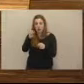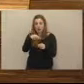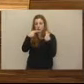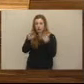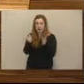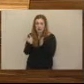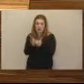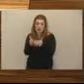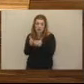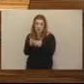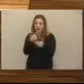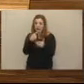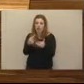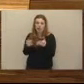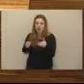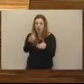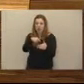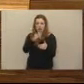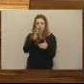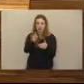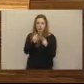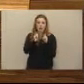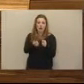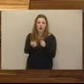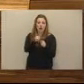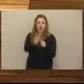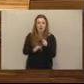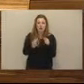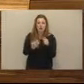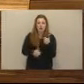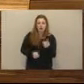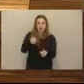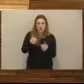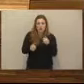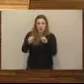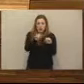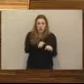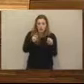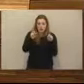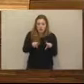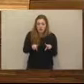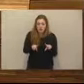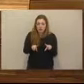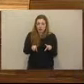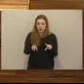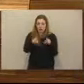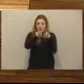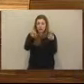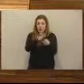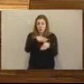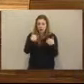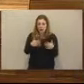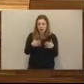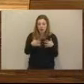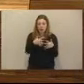serán los beneficiados y, además, tendrán que competir sin ningún tipo de protección con cualquier gran empresa americana